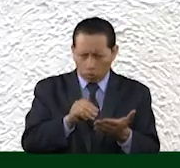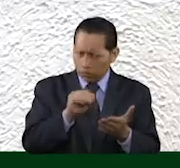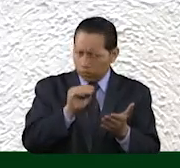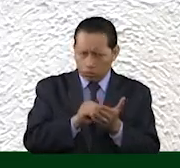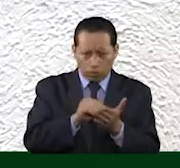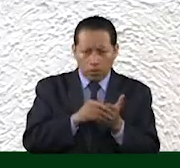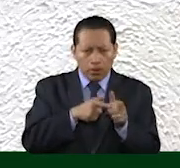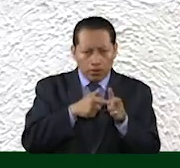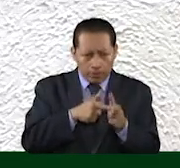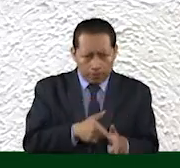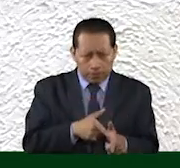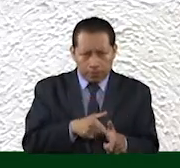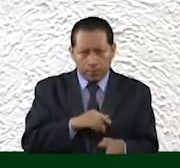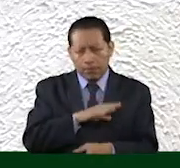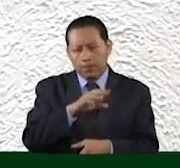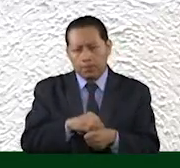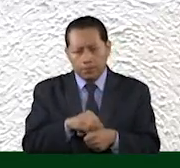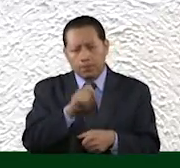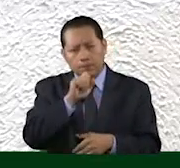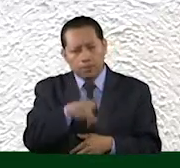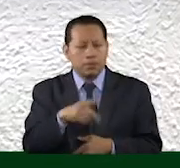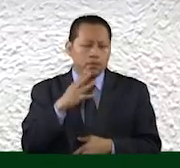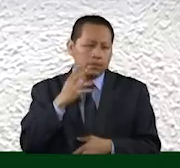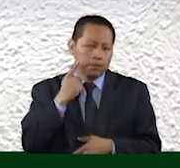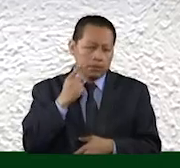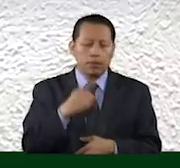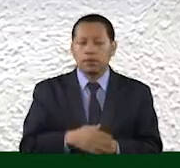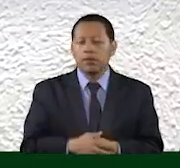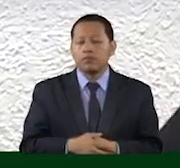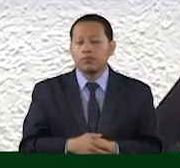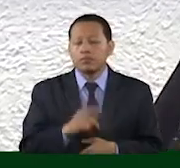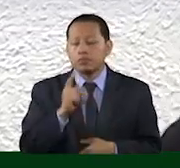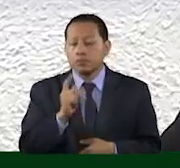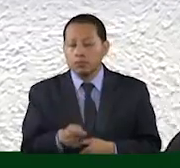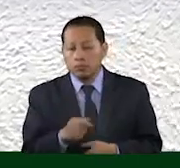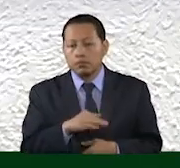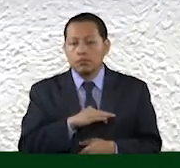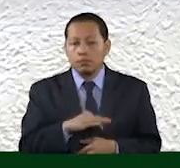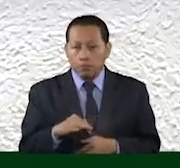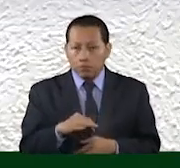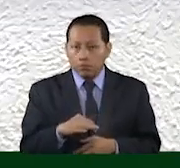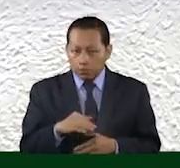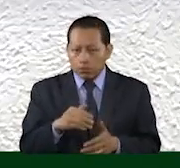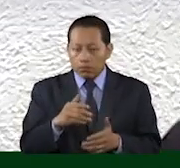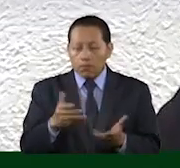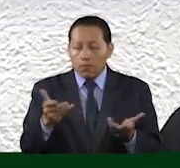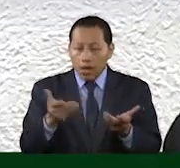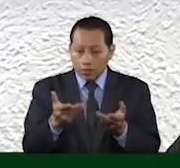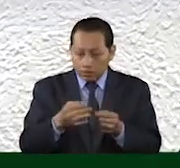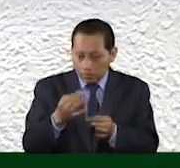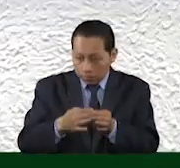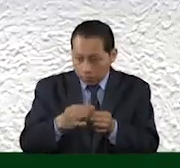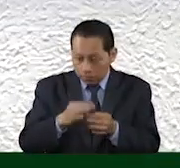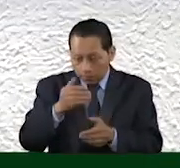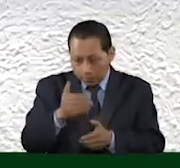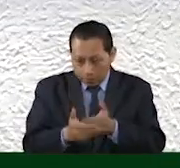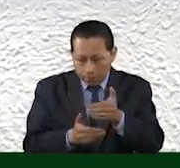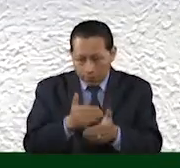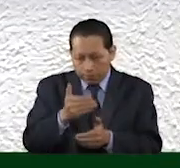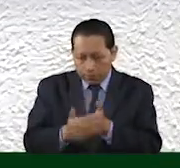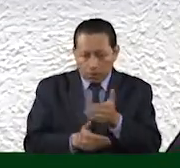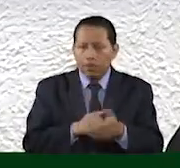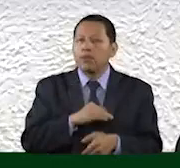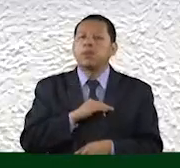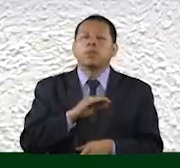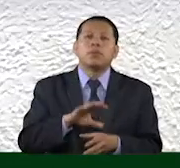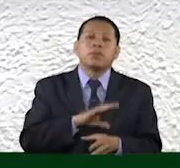estará en la mesa directiva de la cámara de diputados que la aplicación sea se cuente por años